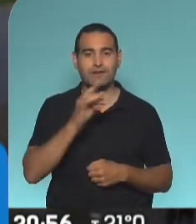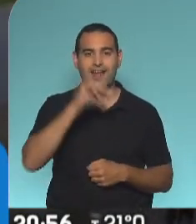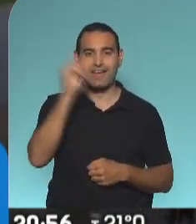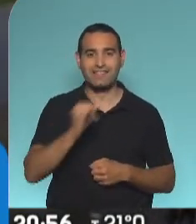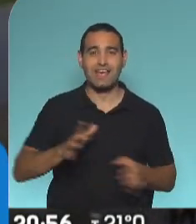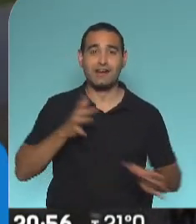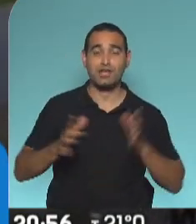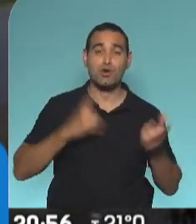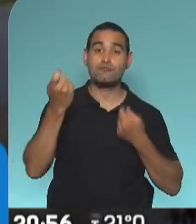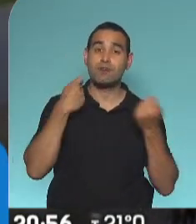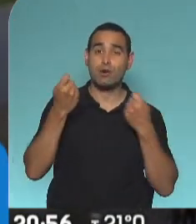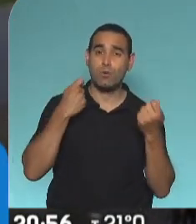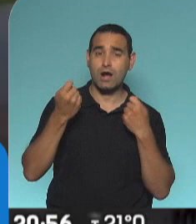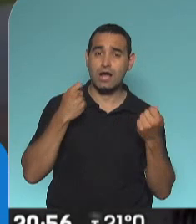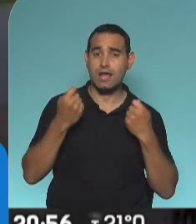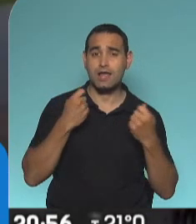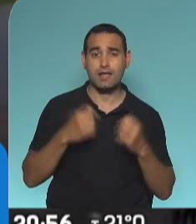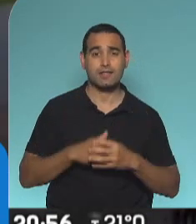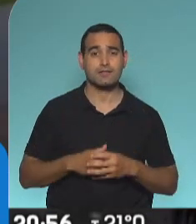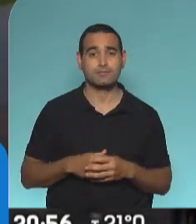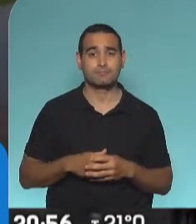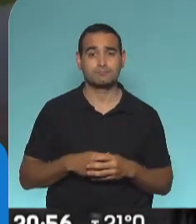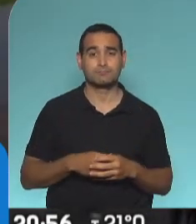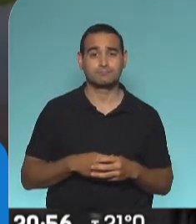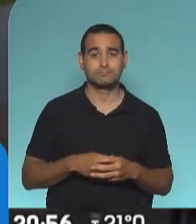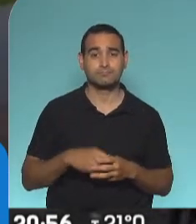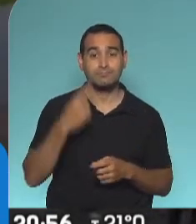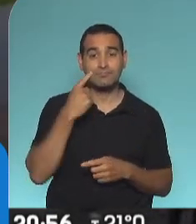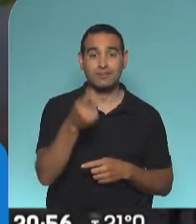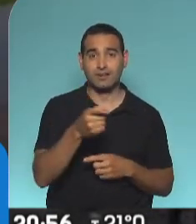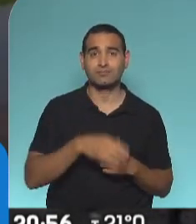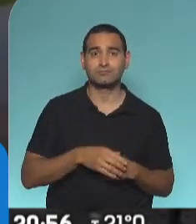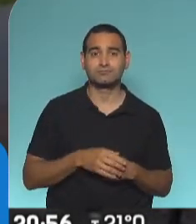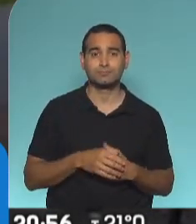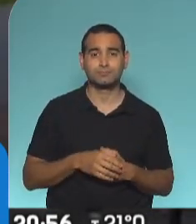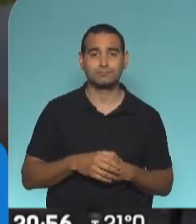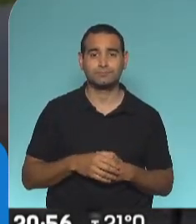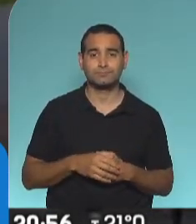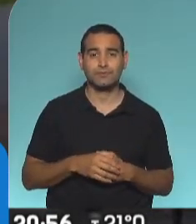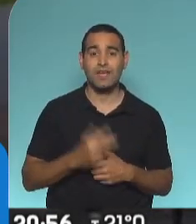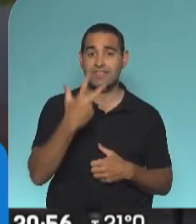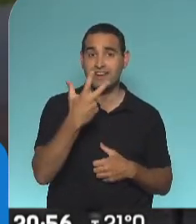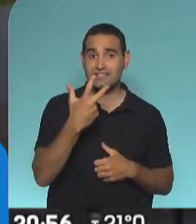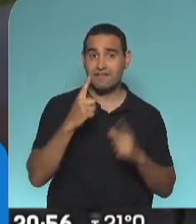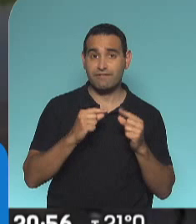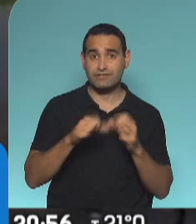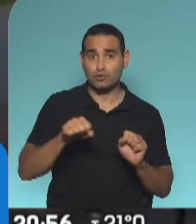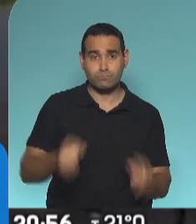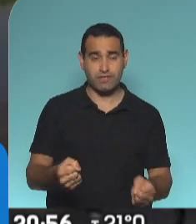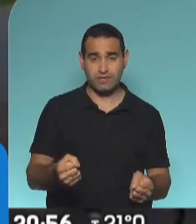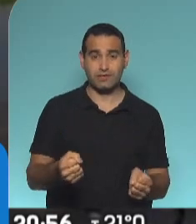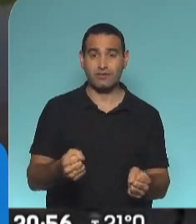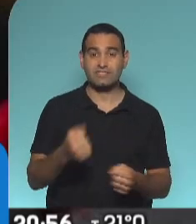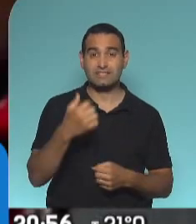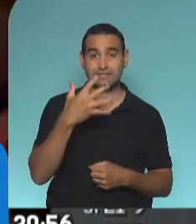arquero paraguayo, pero no se la va a llevar de arriba, Pablito. ¿Por qué? Me preguntás vos. 3 fechas de suspensión,